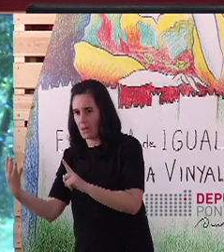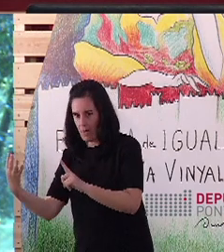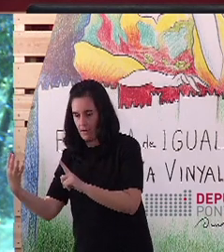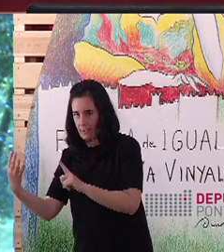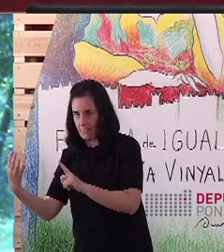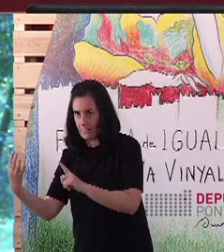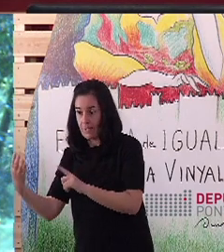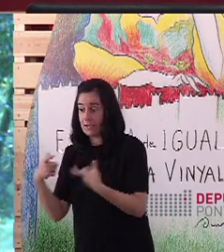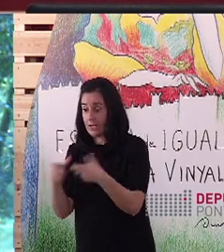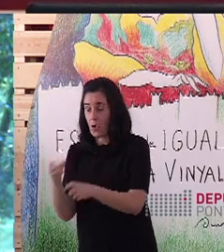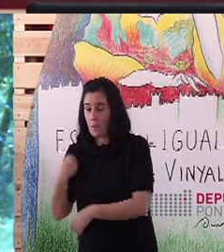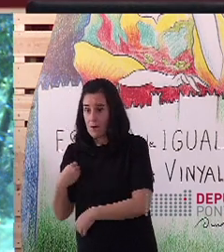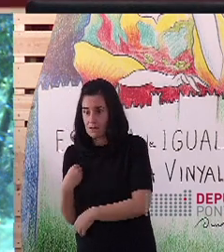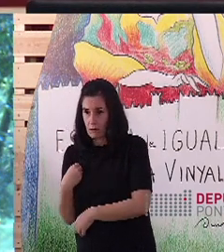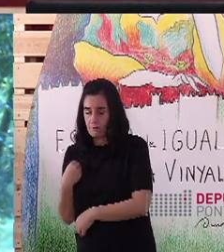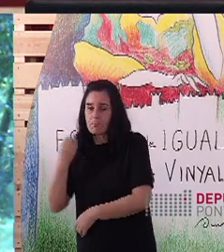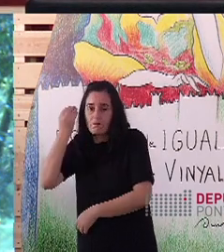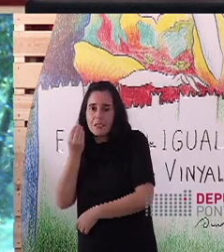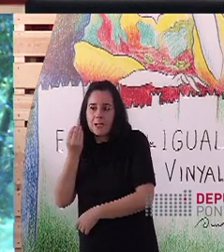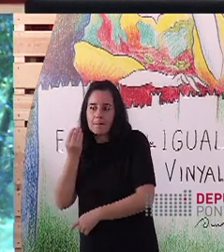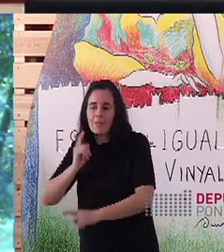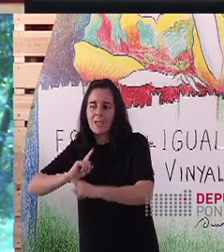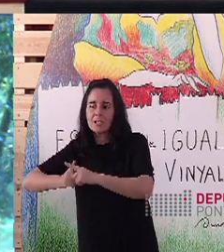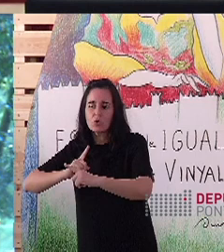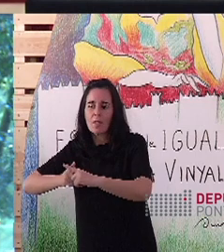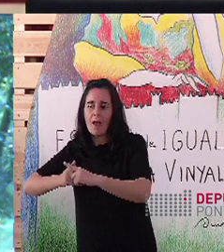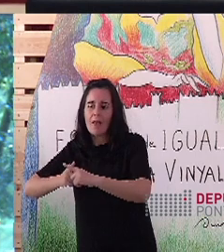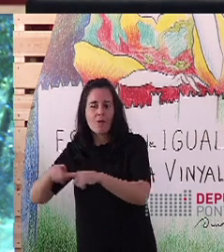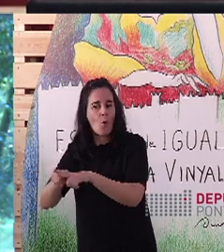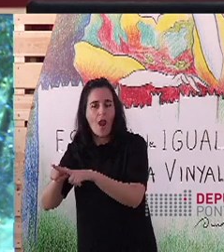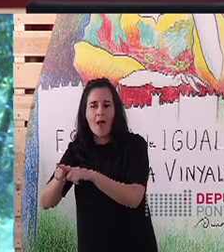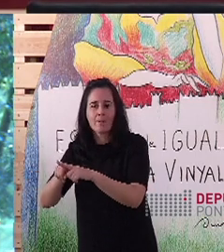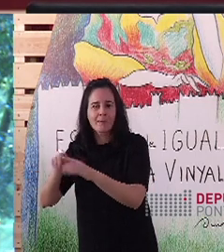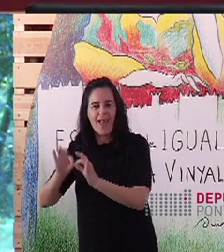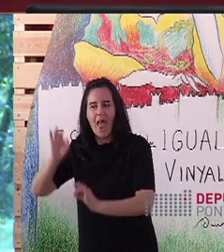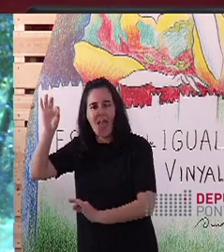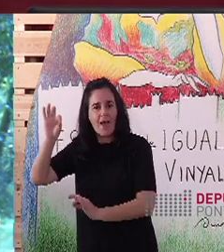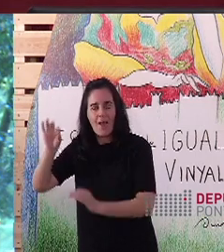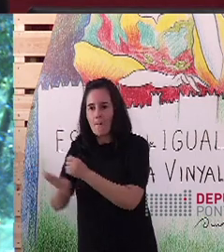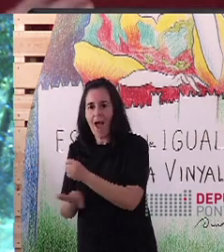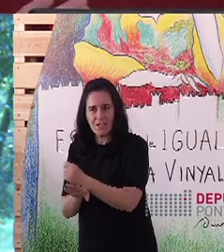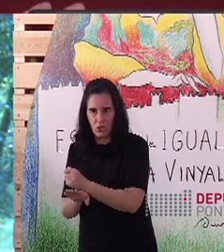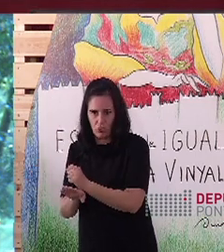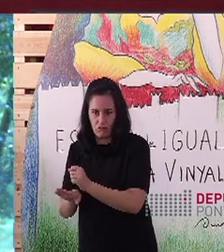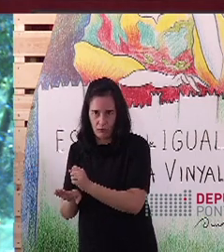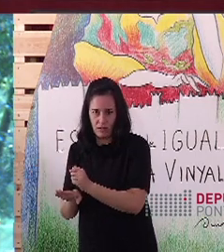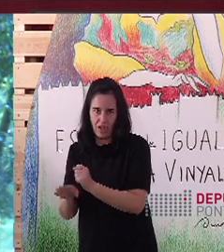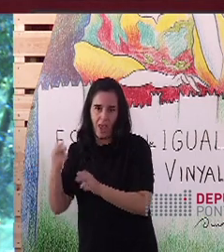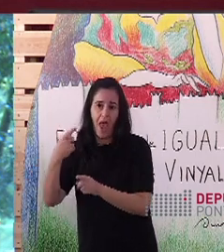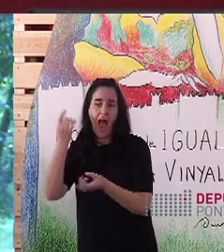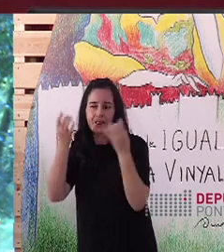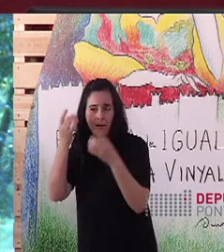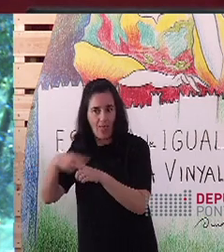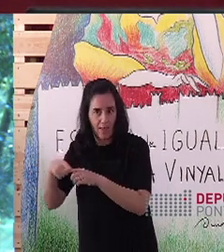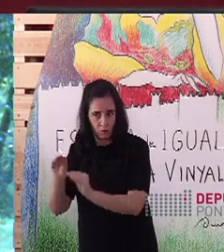hecho de la sexualidad básicamente el eje fundamental de su agenda. Mientras el otro feminismo